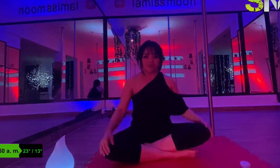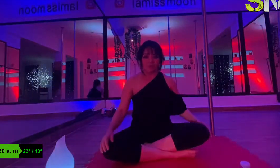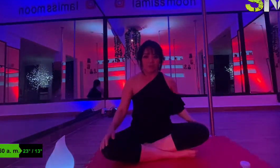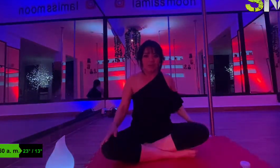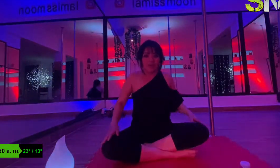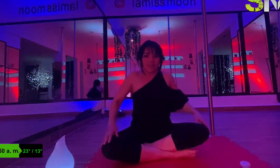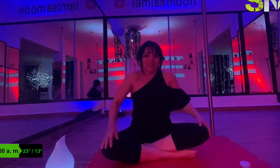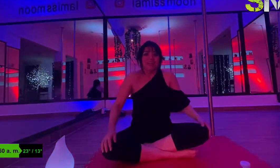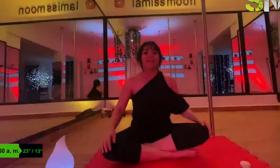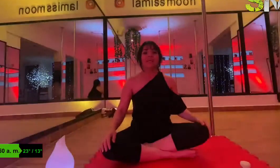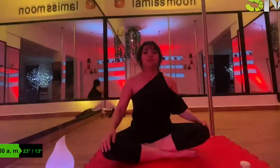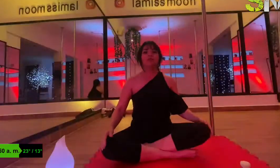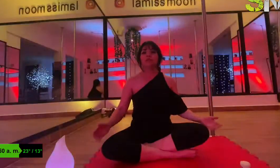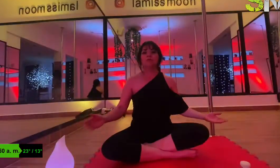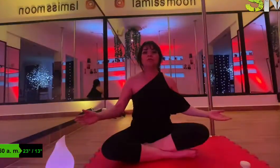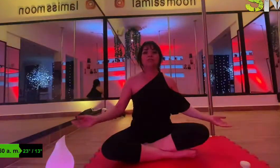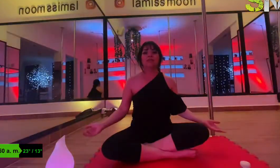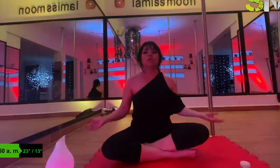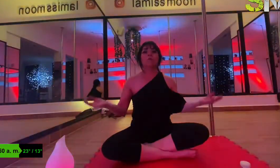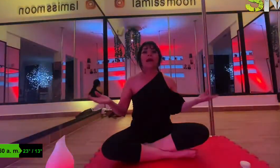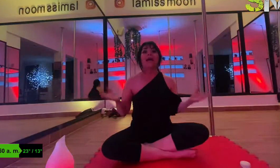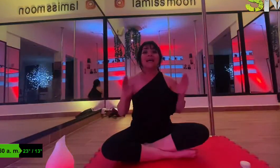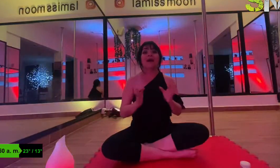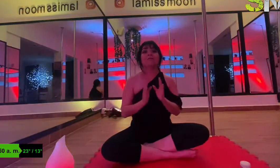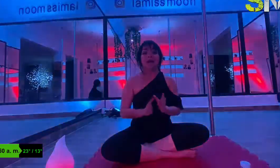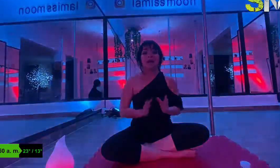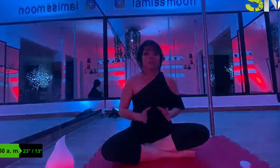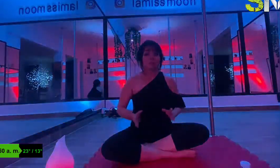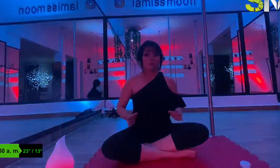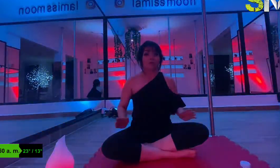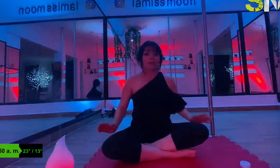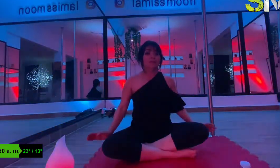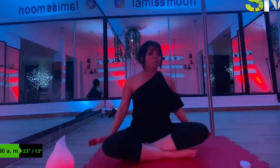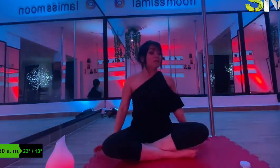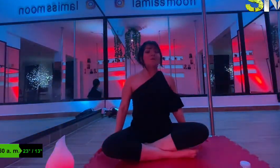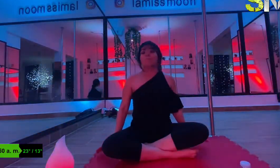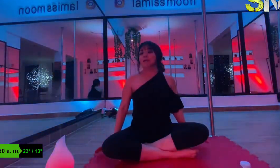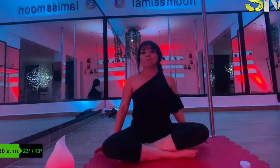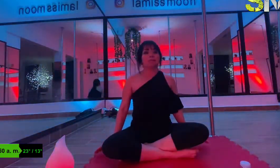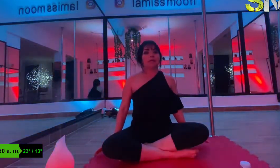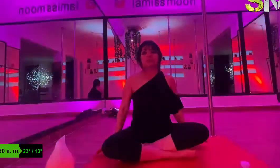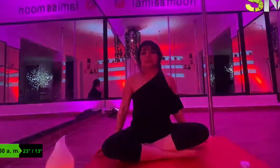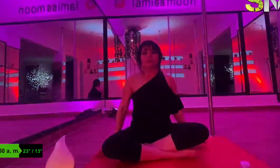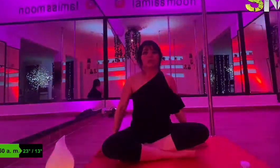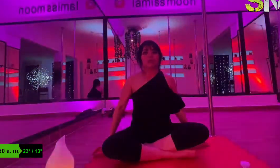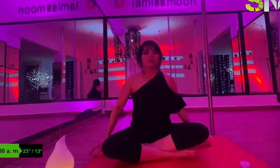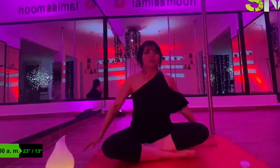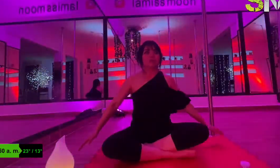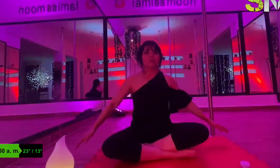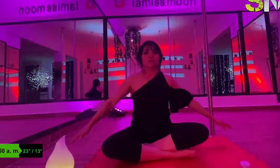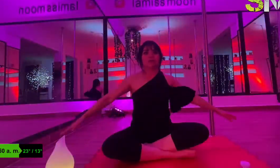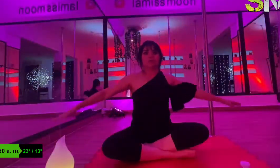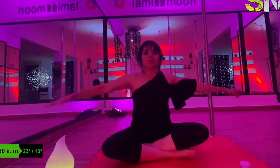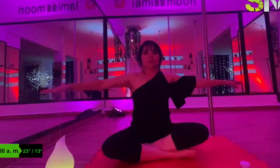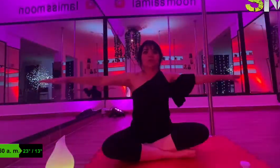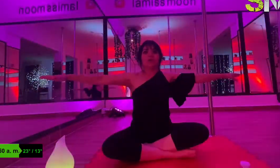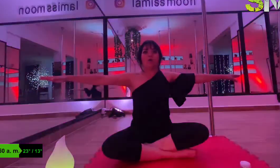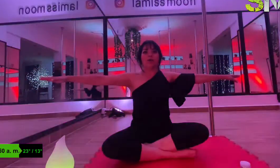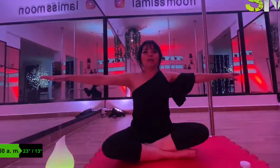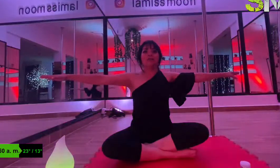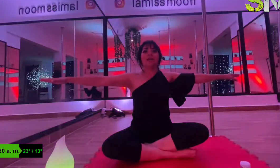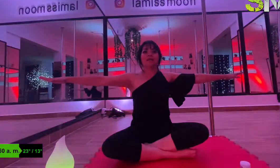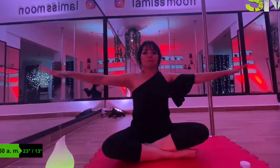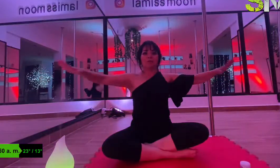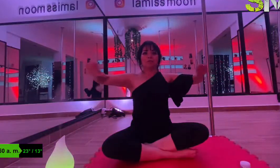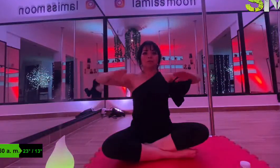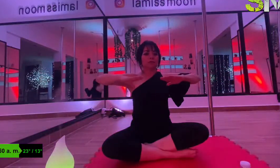relajándome, ¿ok? Esto estamos haciendo para brazos, ¿ok? van a empezar a sentir dolor y eso es lo más bonito,